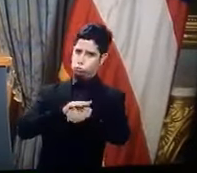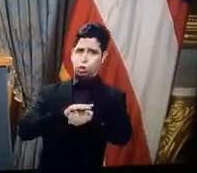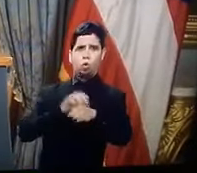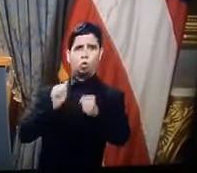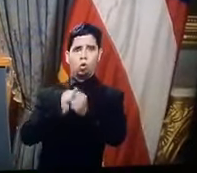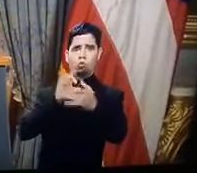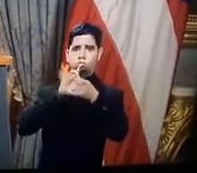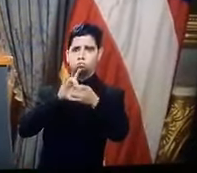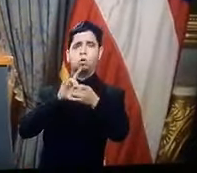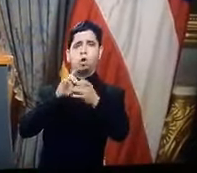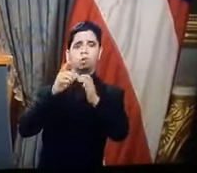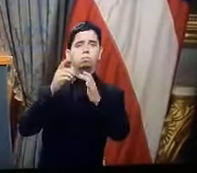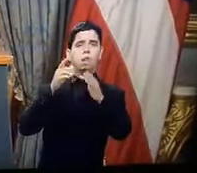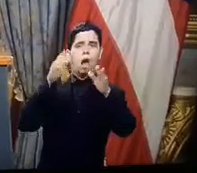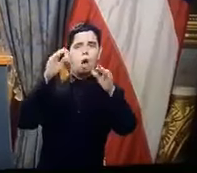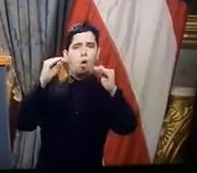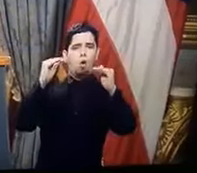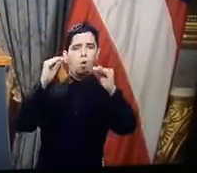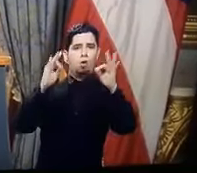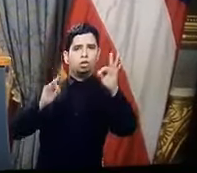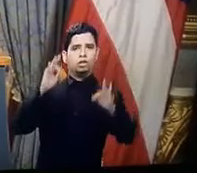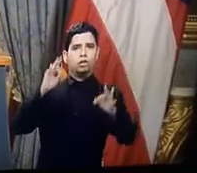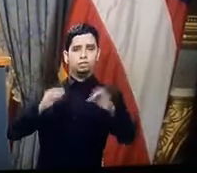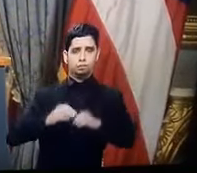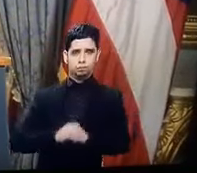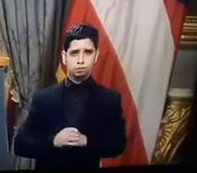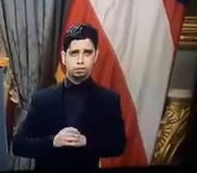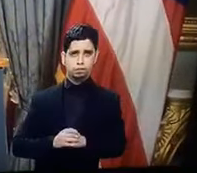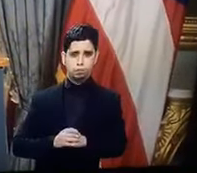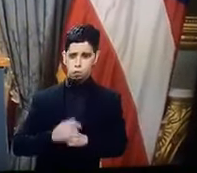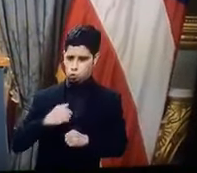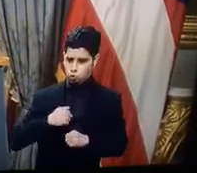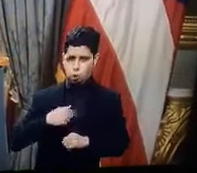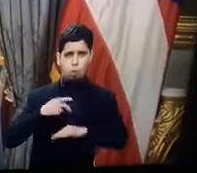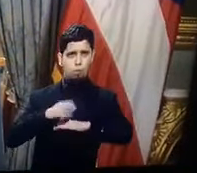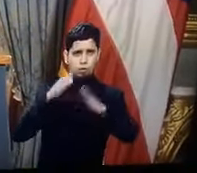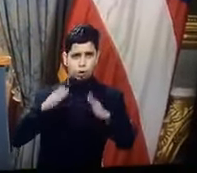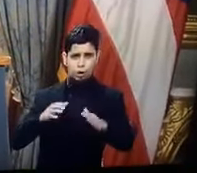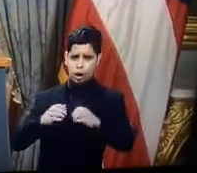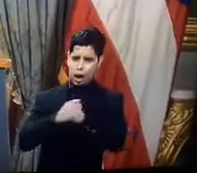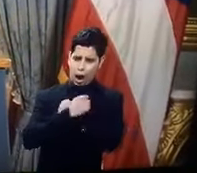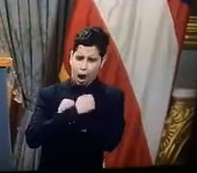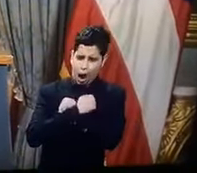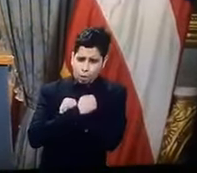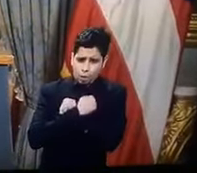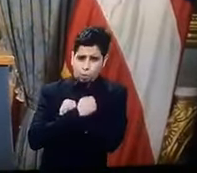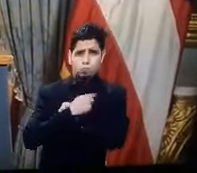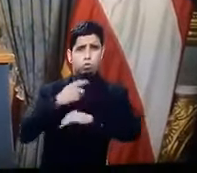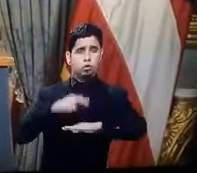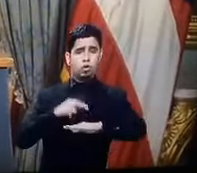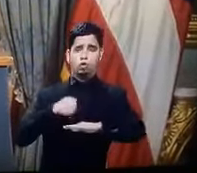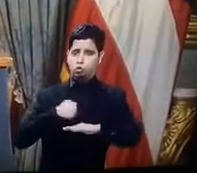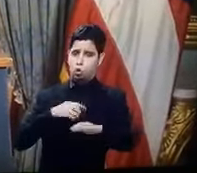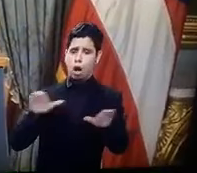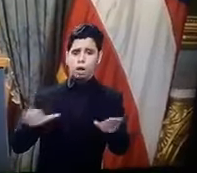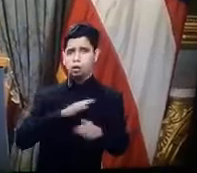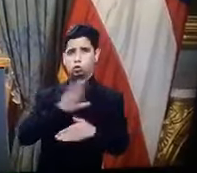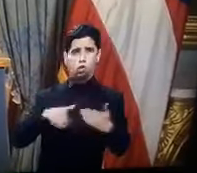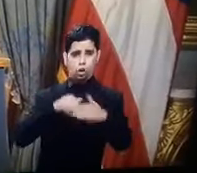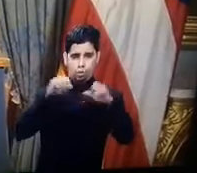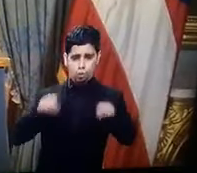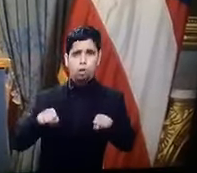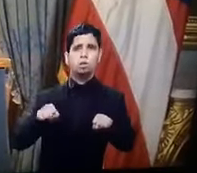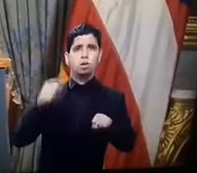justicia. Como puertorriqueña, siento un gran amor por mi país y pondré todo mi empeño y esfuerzo